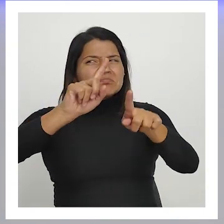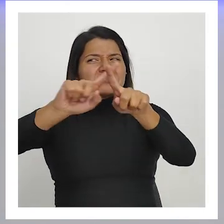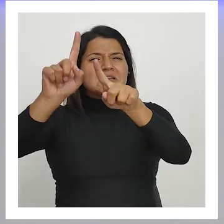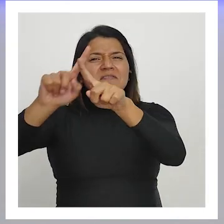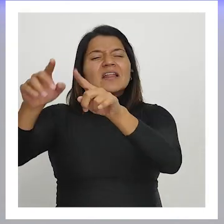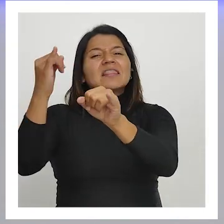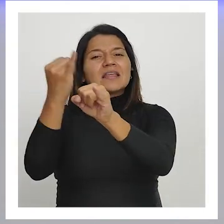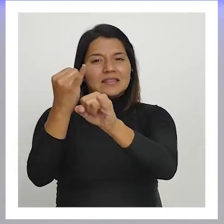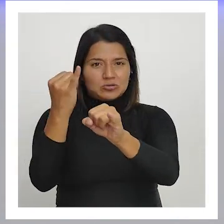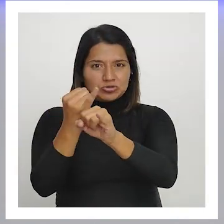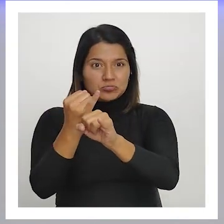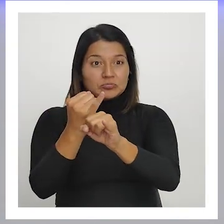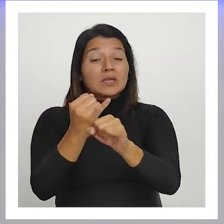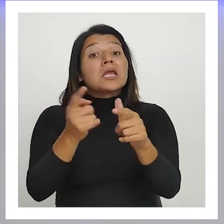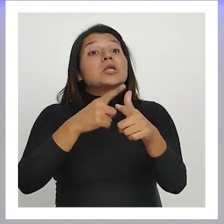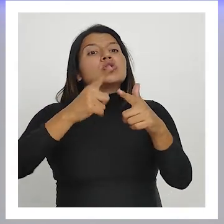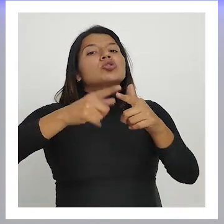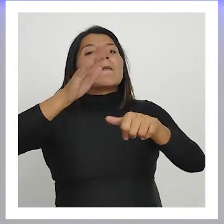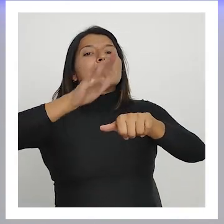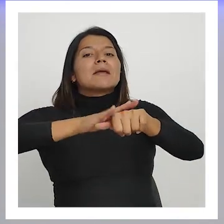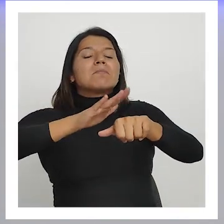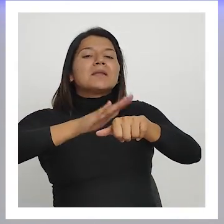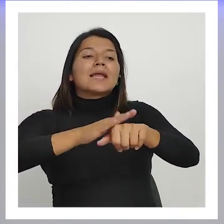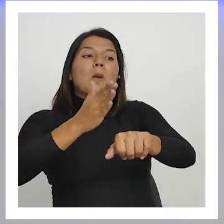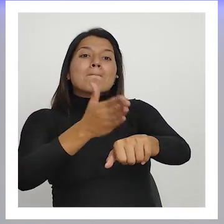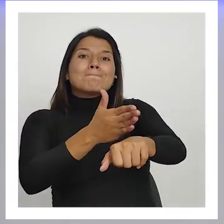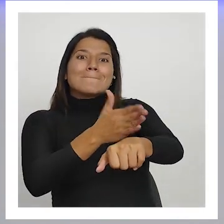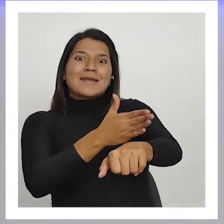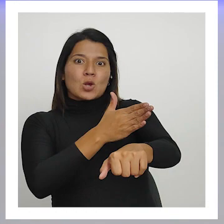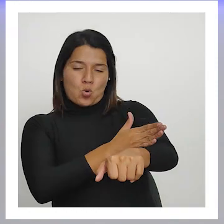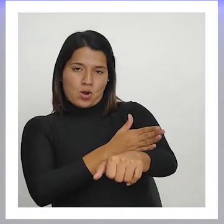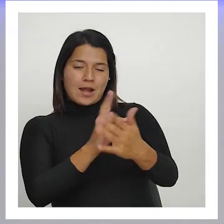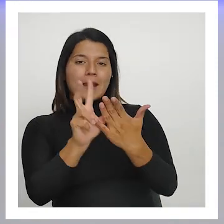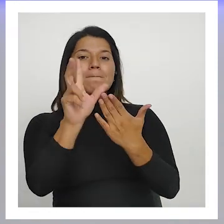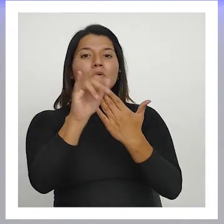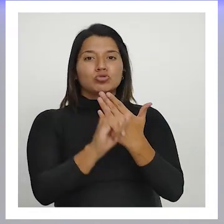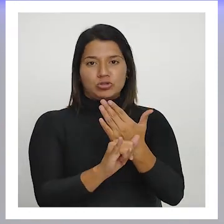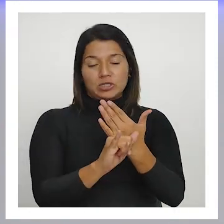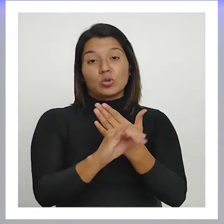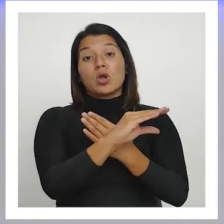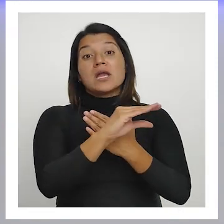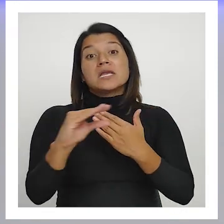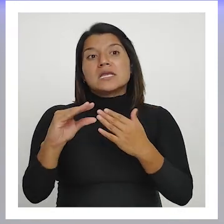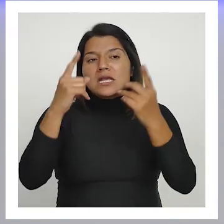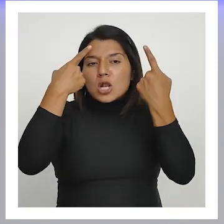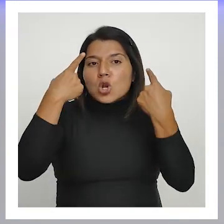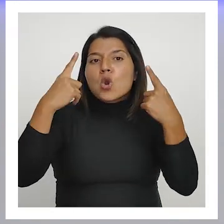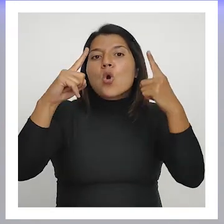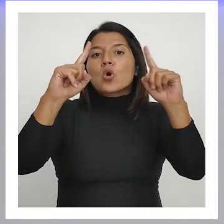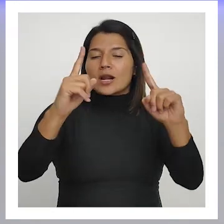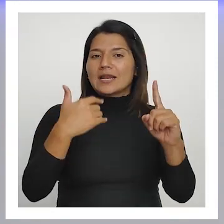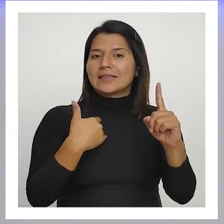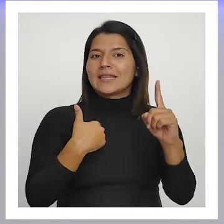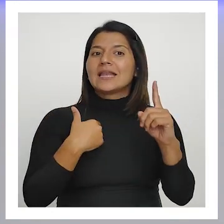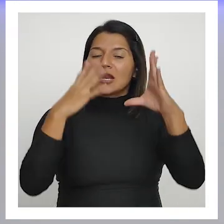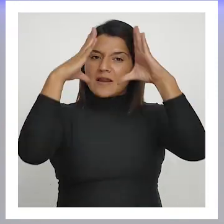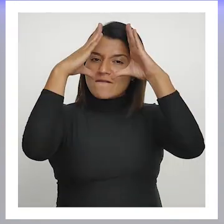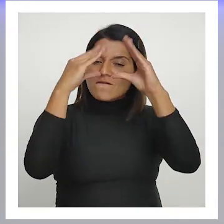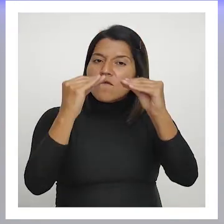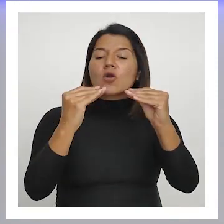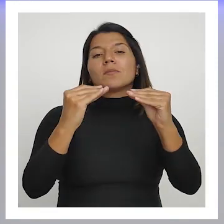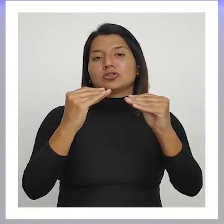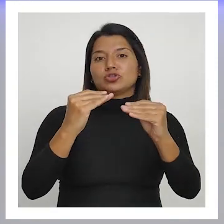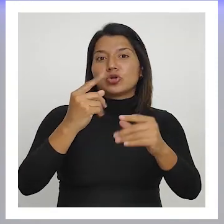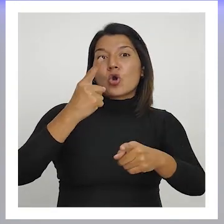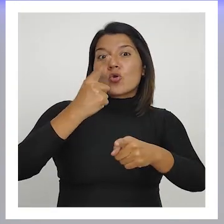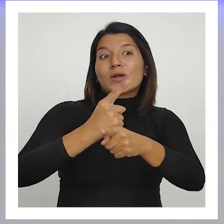fue enriquecer, digamos, el panorama y generar la plataforma suficiente para la redacción de